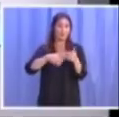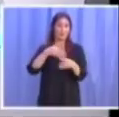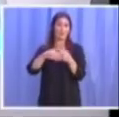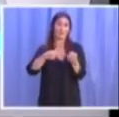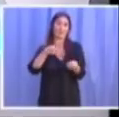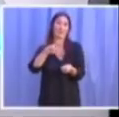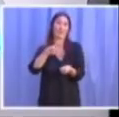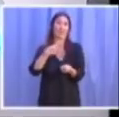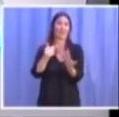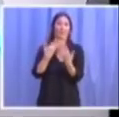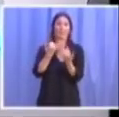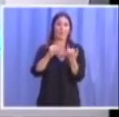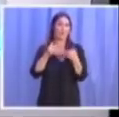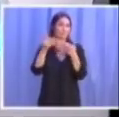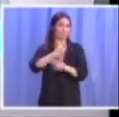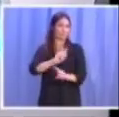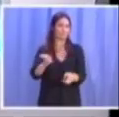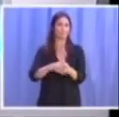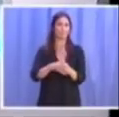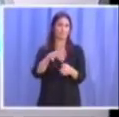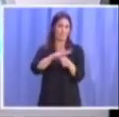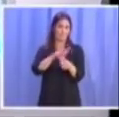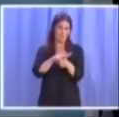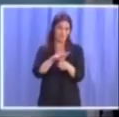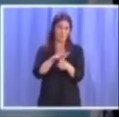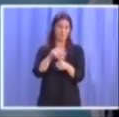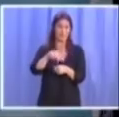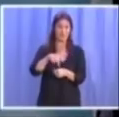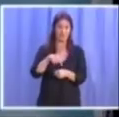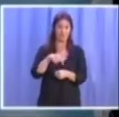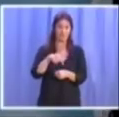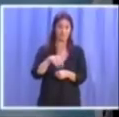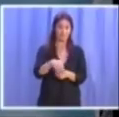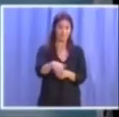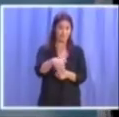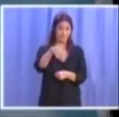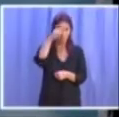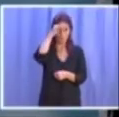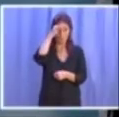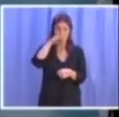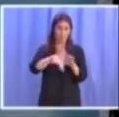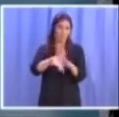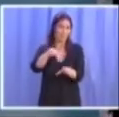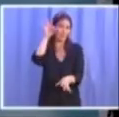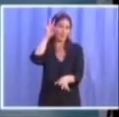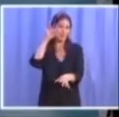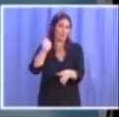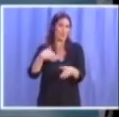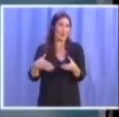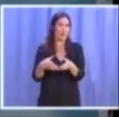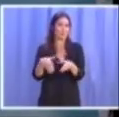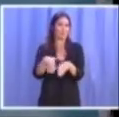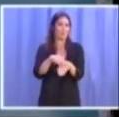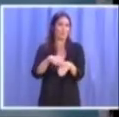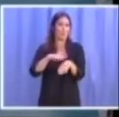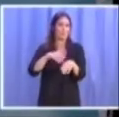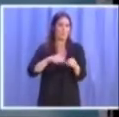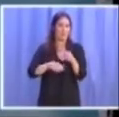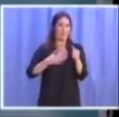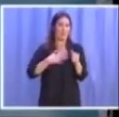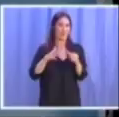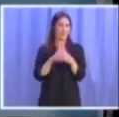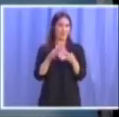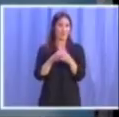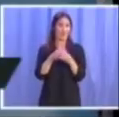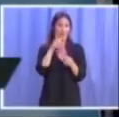señor Cuenca, señora Gutiérrez, su minuto. Muchas gracias. Este domingo elegimos gobierno municipal para Granada y para tomar una buena decisión lo